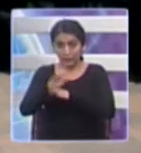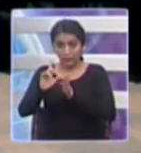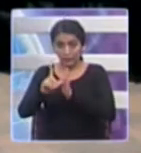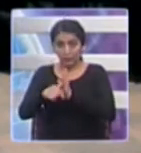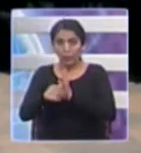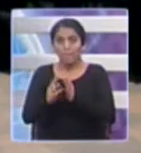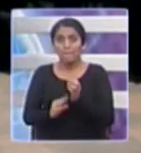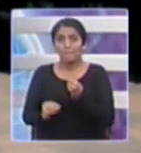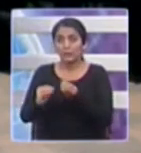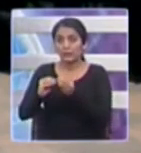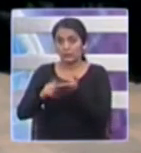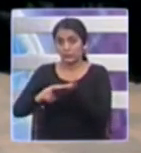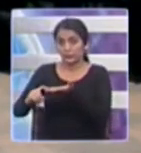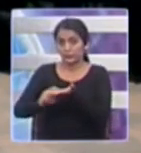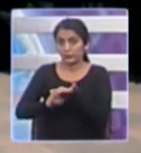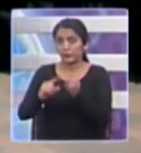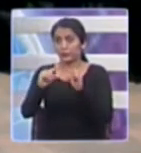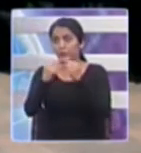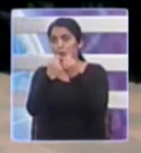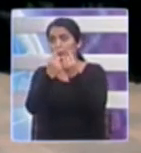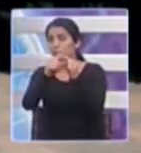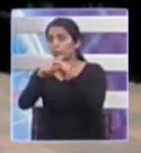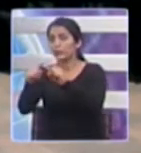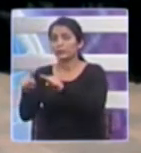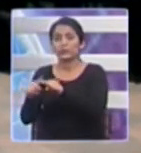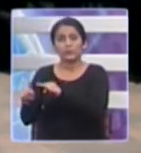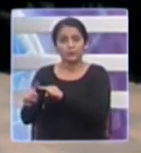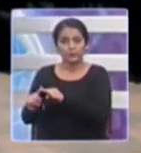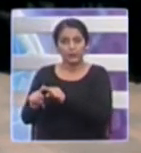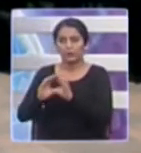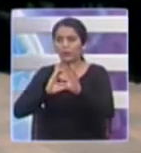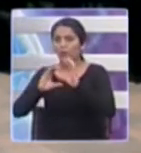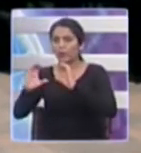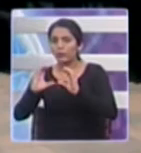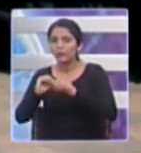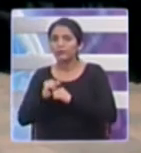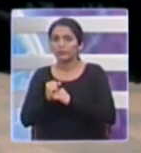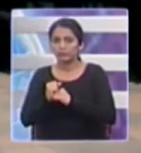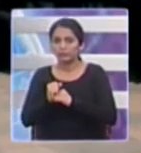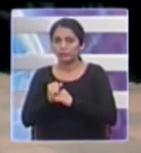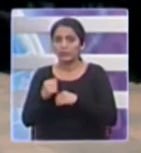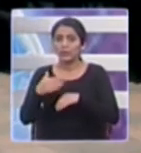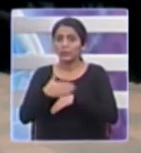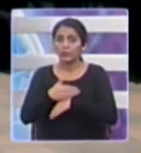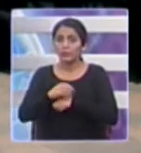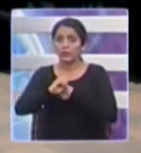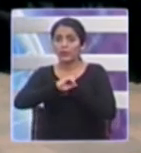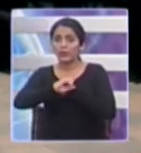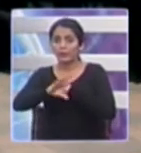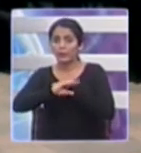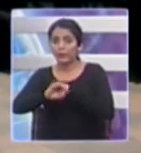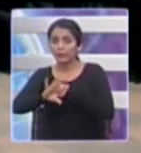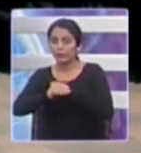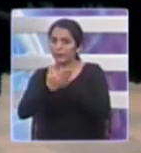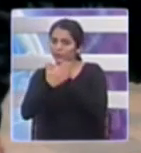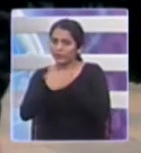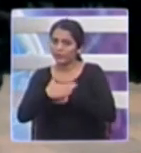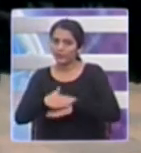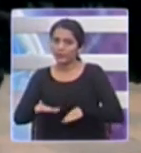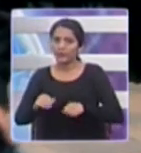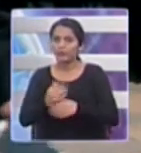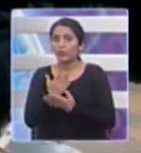otros representantes de sectores sociales y también participará del cierre de campaña desde las 17 horas en la Plaza del Otorongo al